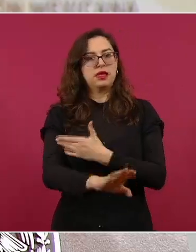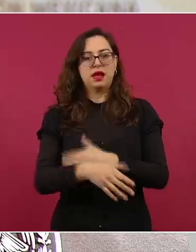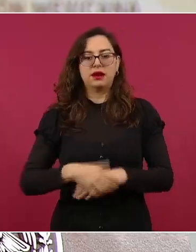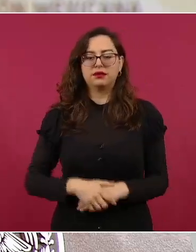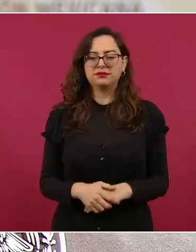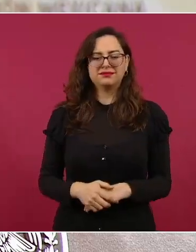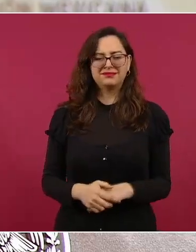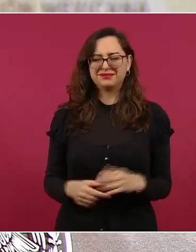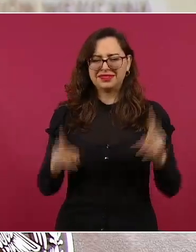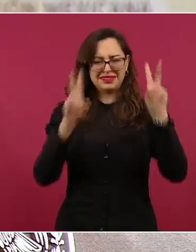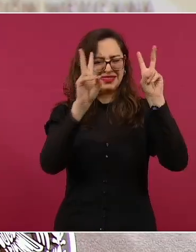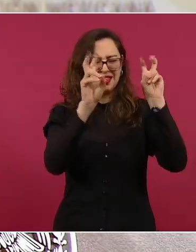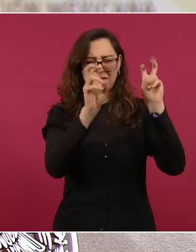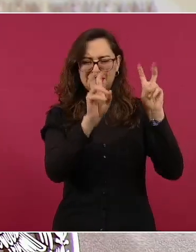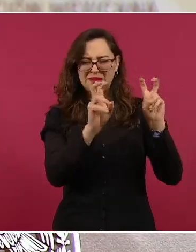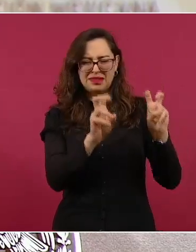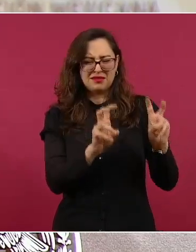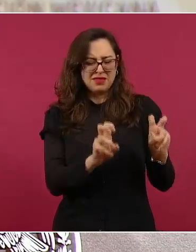pero